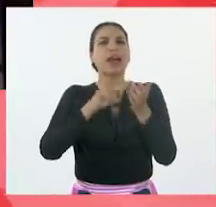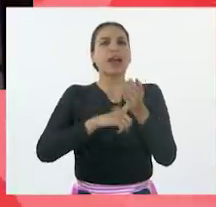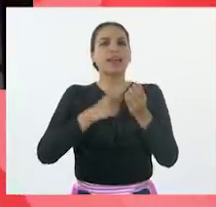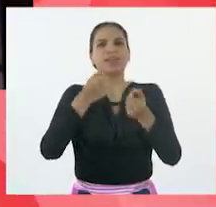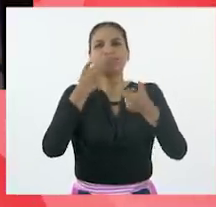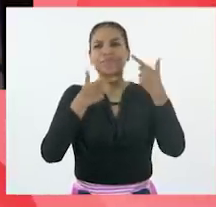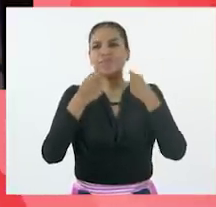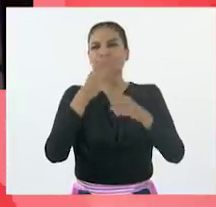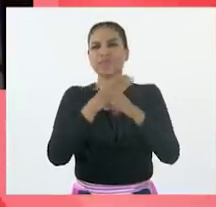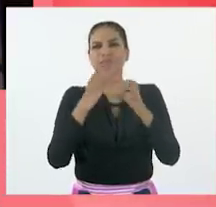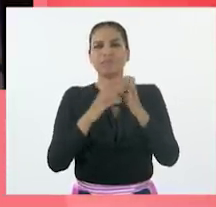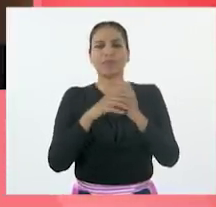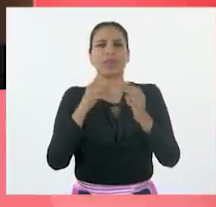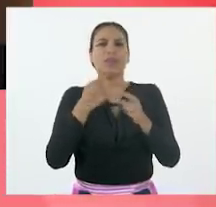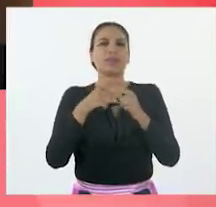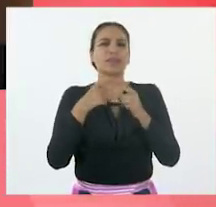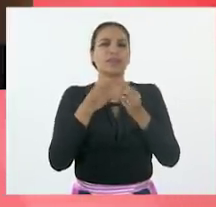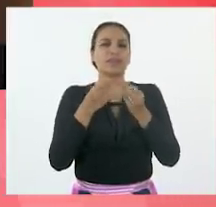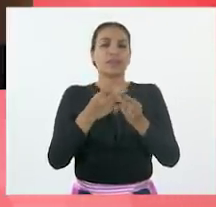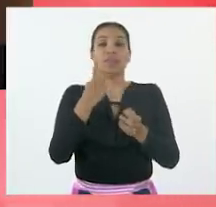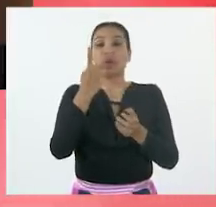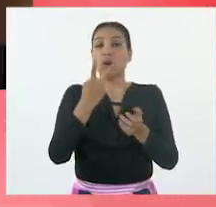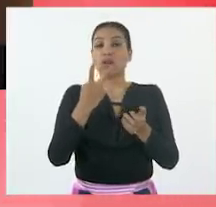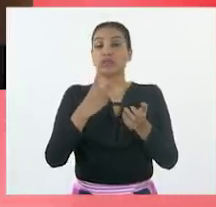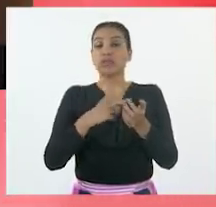es decir, recibía 2